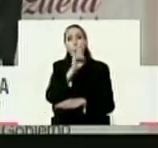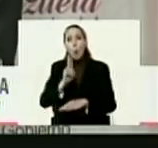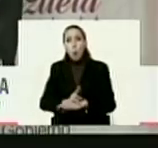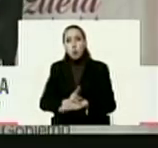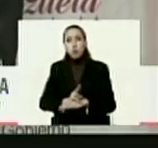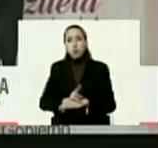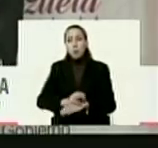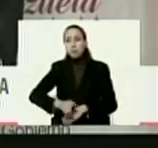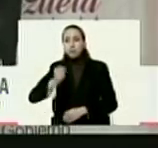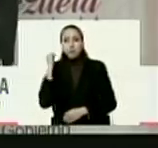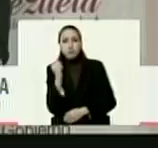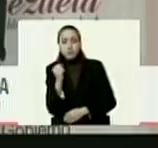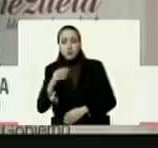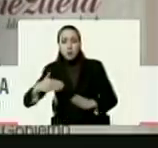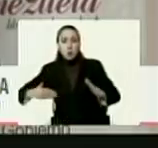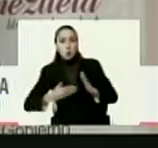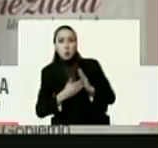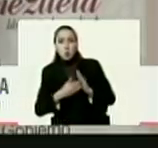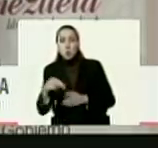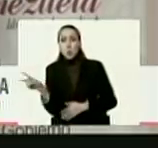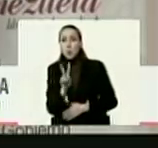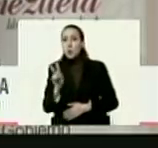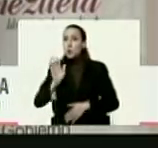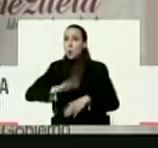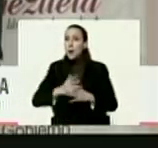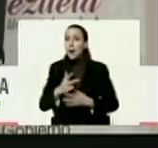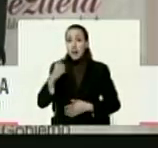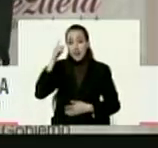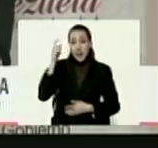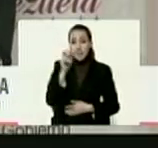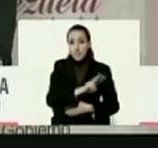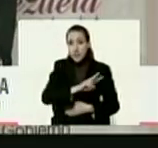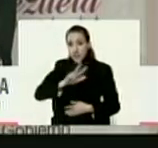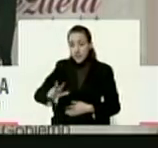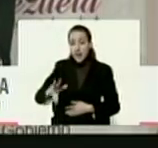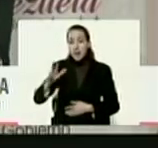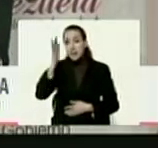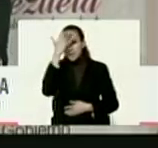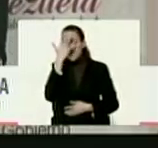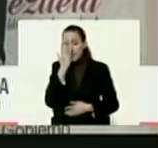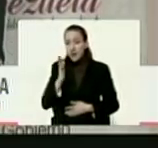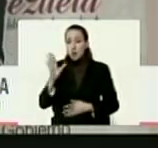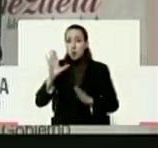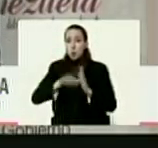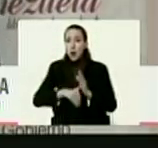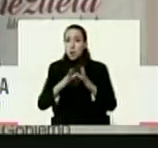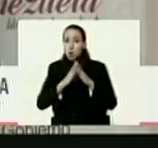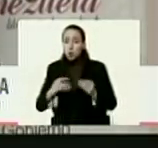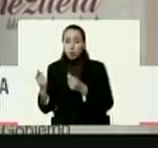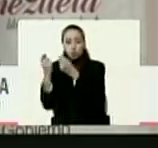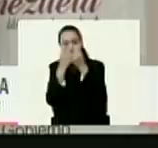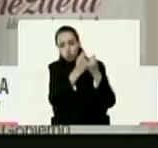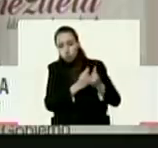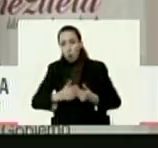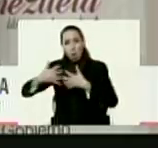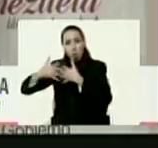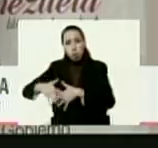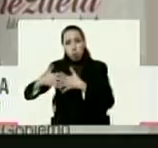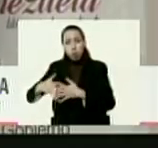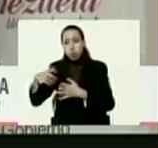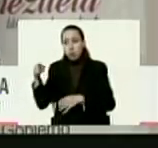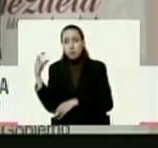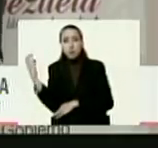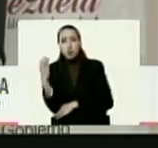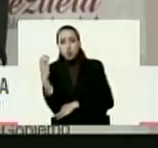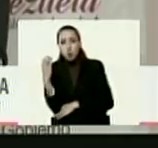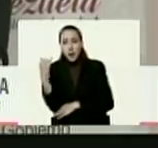agredir militarmente a Venezuela el 23 de febrero y fue utilizado para robarse todo el dinero de la empresa Monómeros, todo el